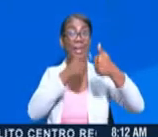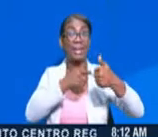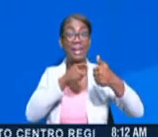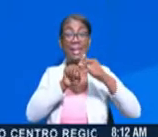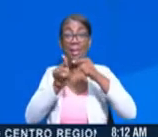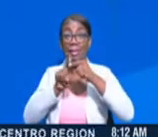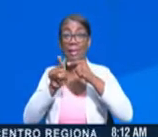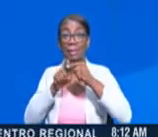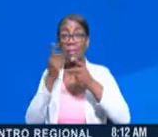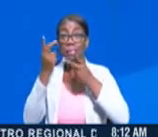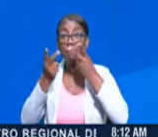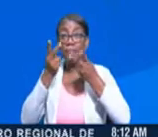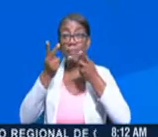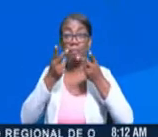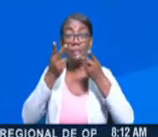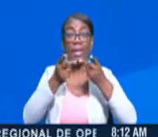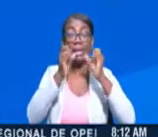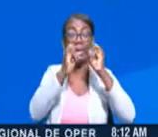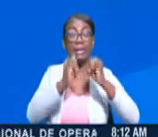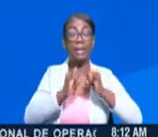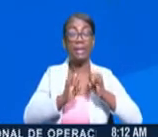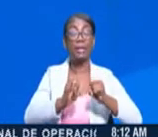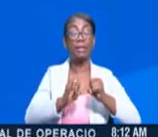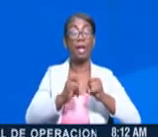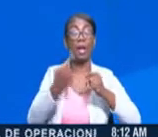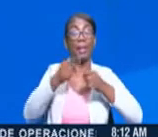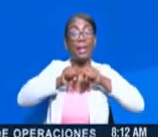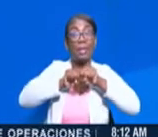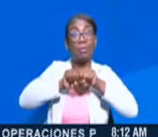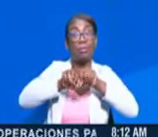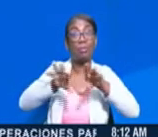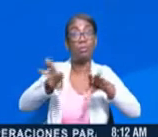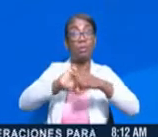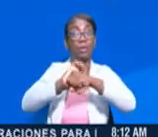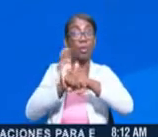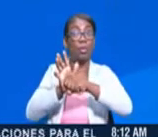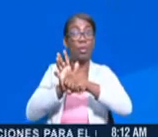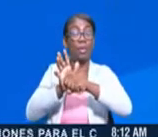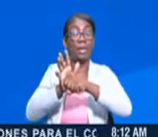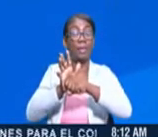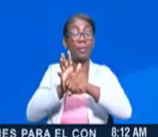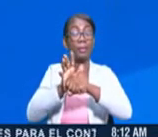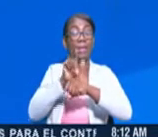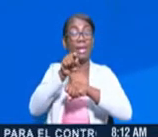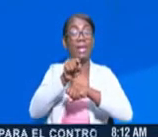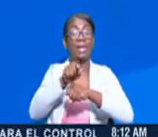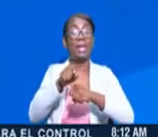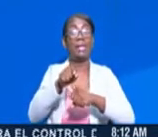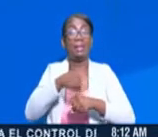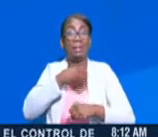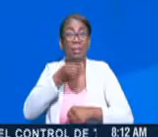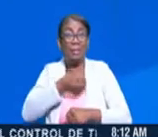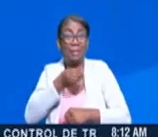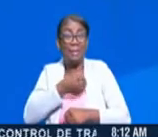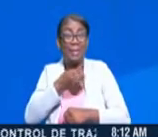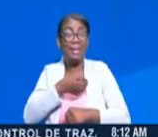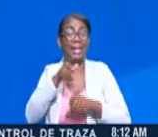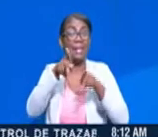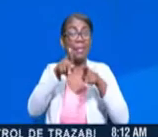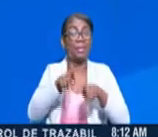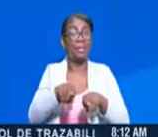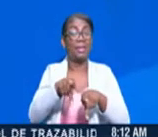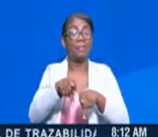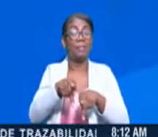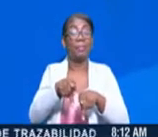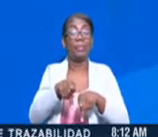operativos interinstitucionales para evitar la propagación del COVID-19 y también hacer conciencia por parte de la población. Ahí tenemos